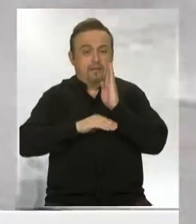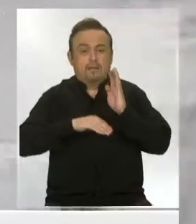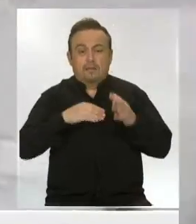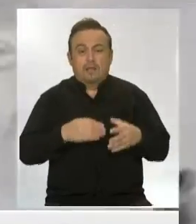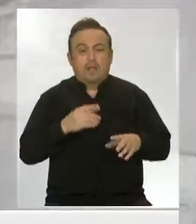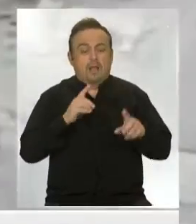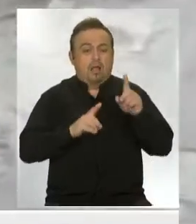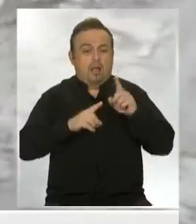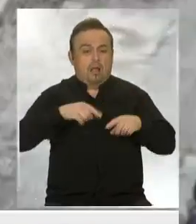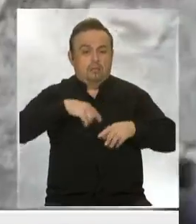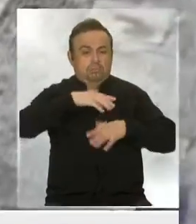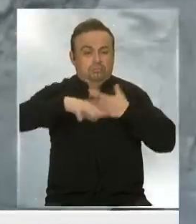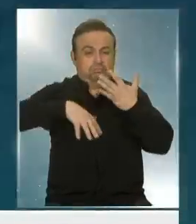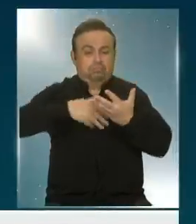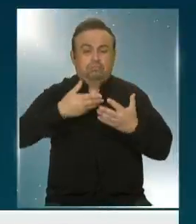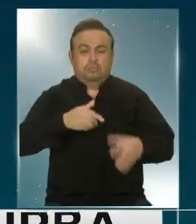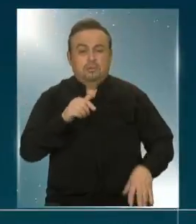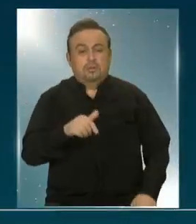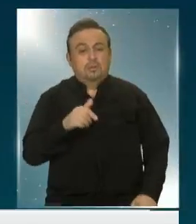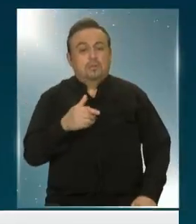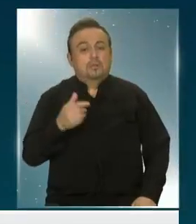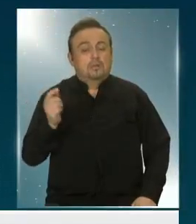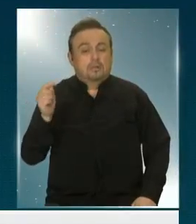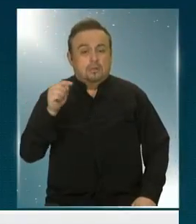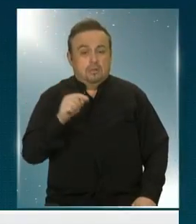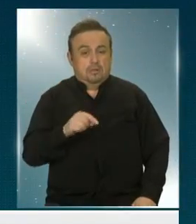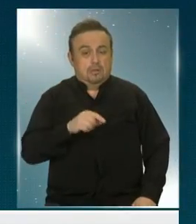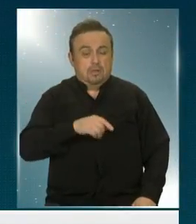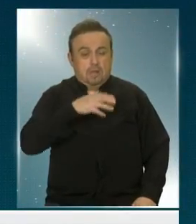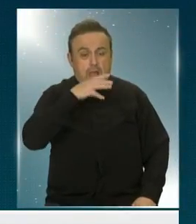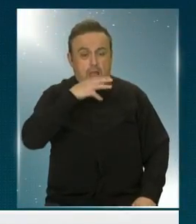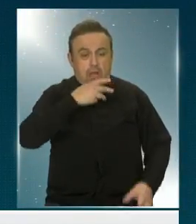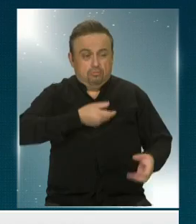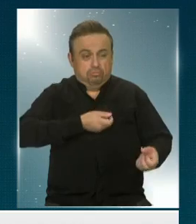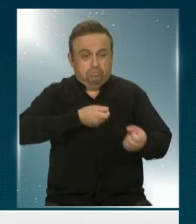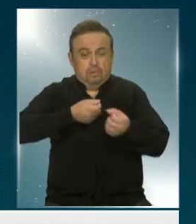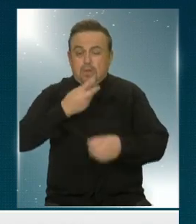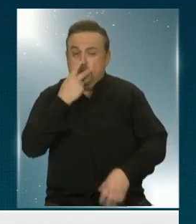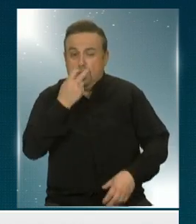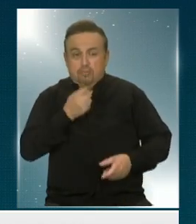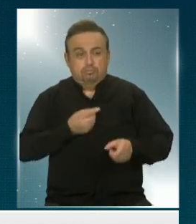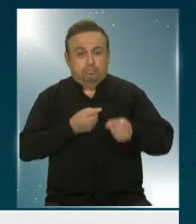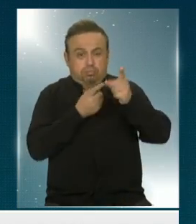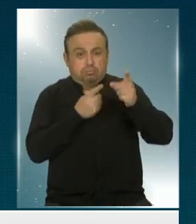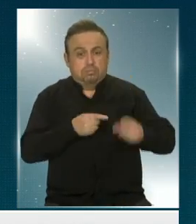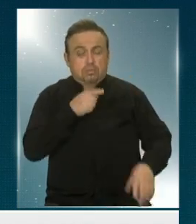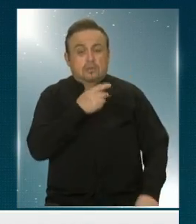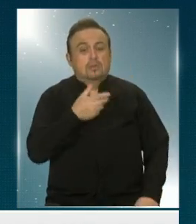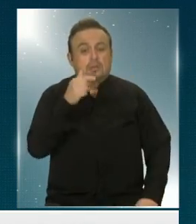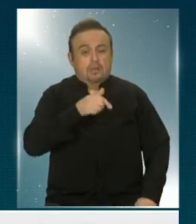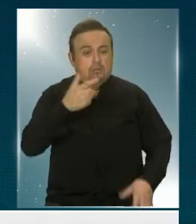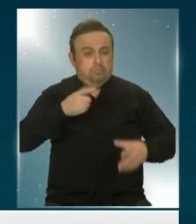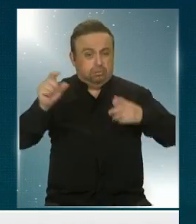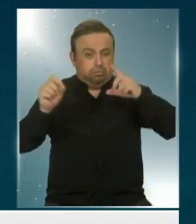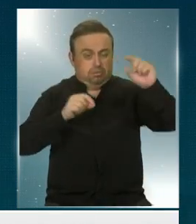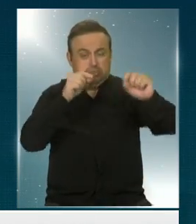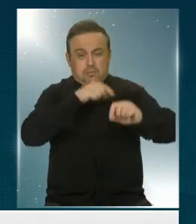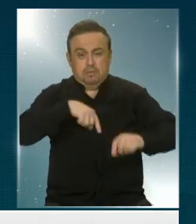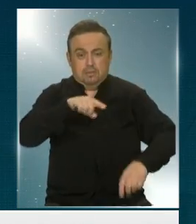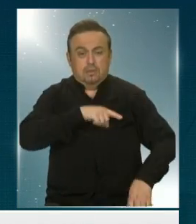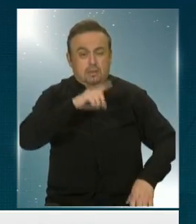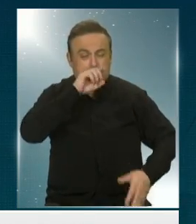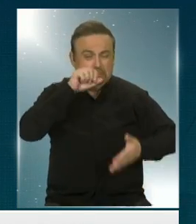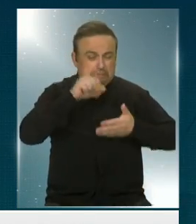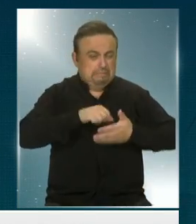registraron algunos desórdenes, incluso cuando llegó el carro lanza gases y también lanza agua a dispersar a los manifestantes